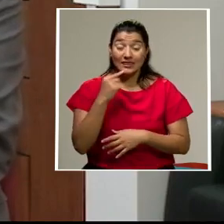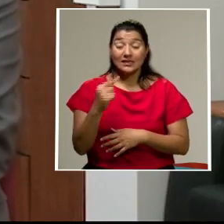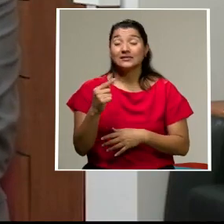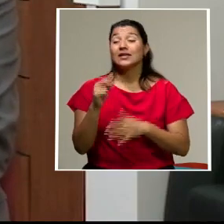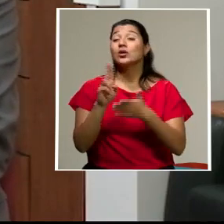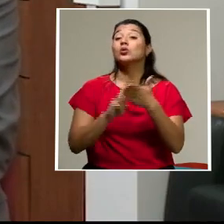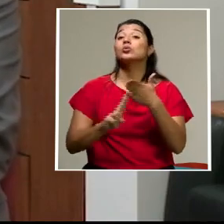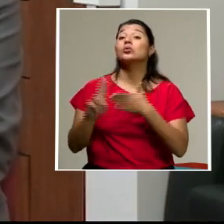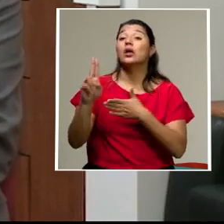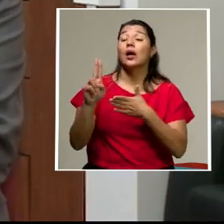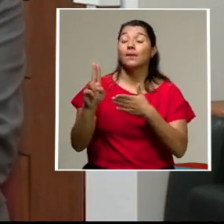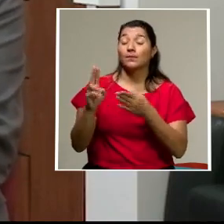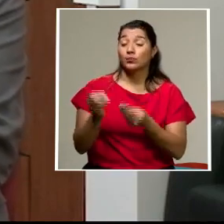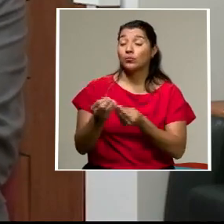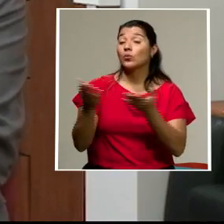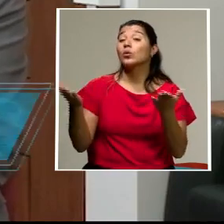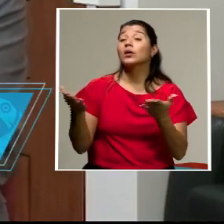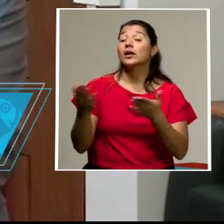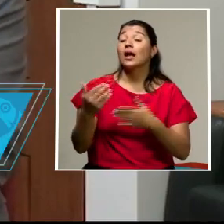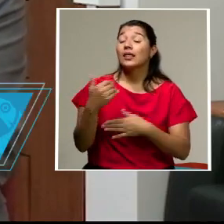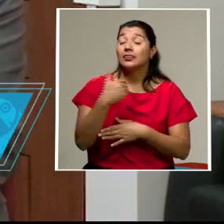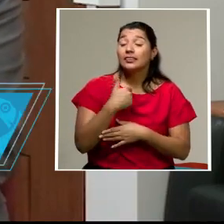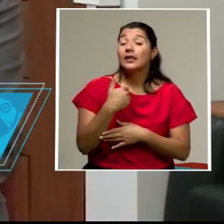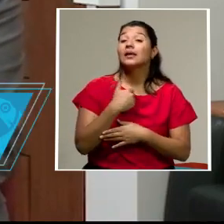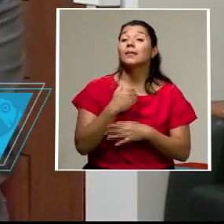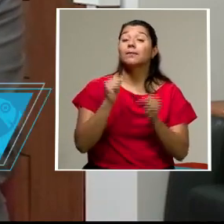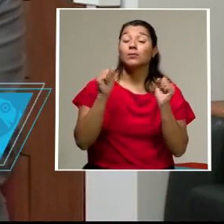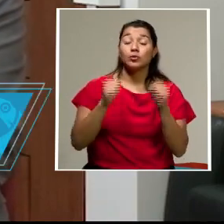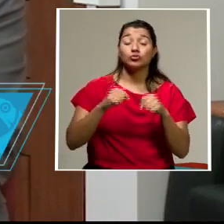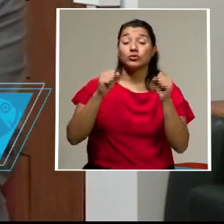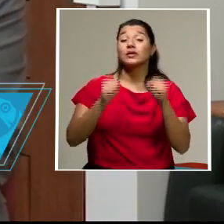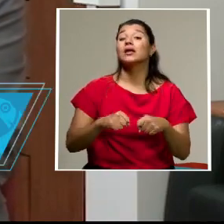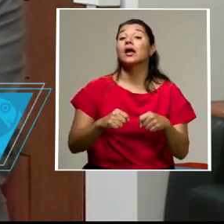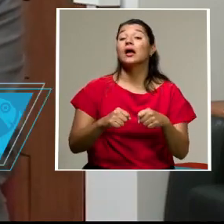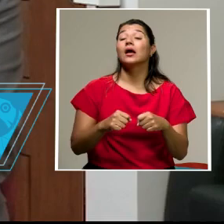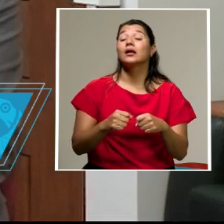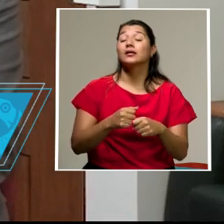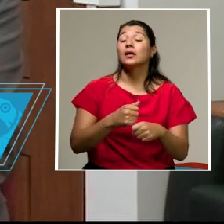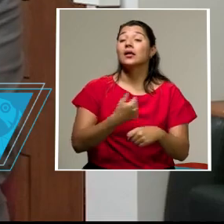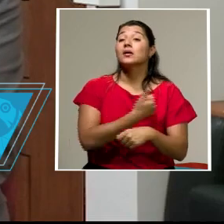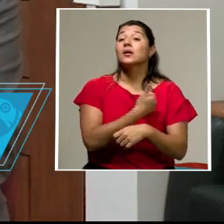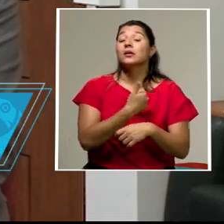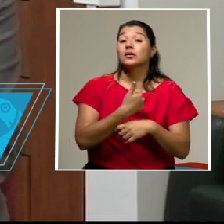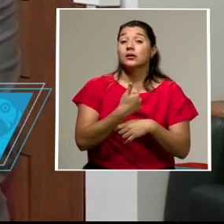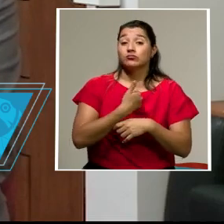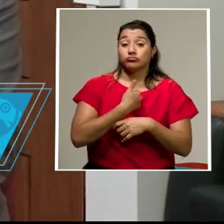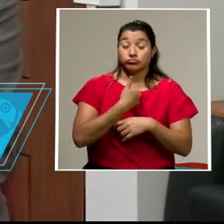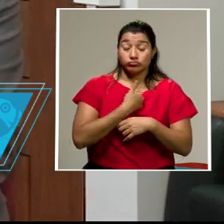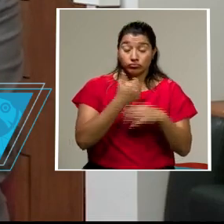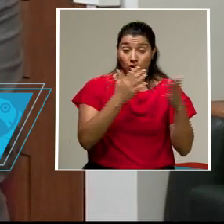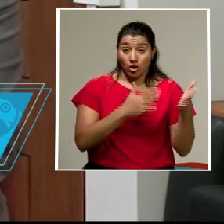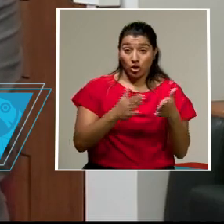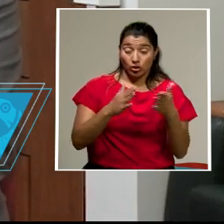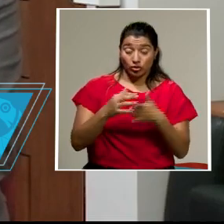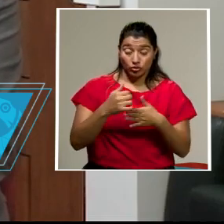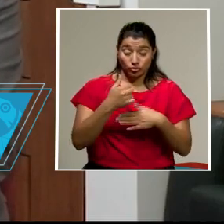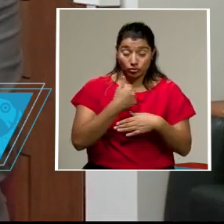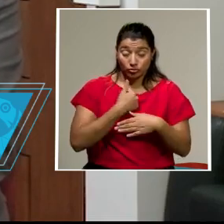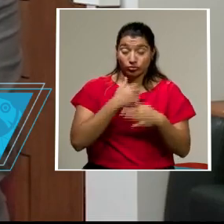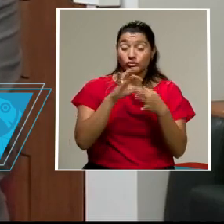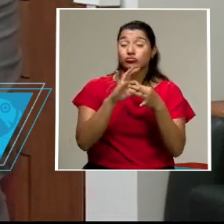universidades públicas tienen la posibilidad de autogobernarse, autoorganizarse y en ese